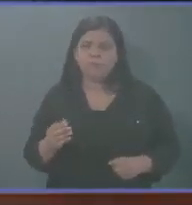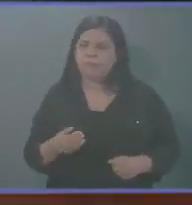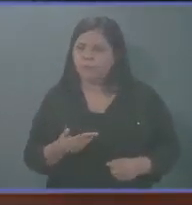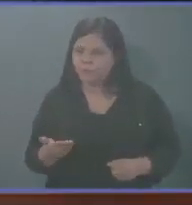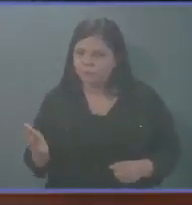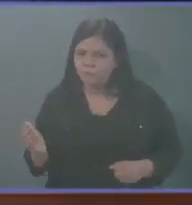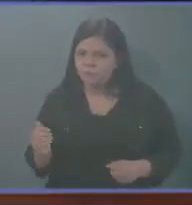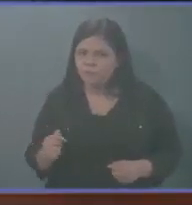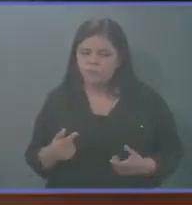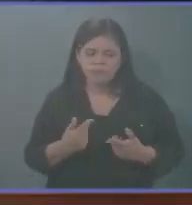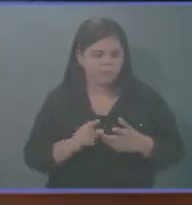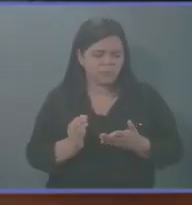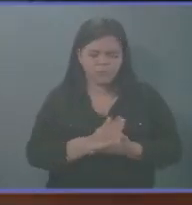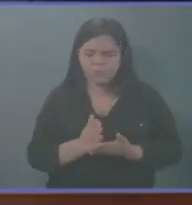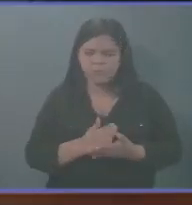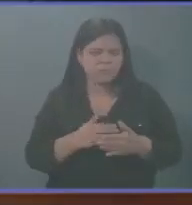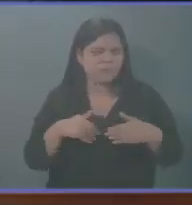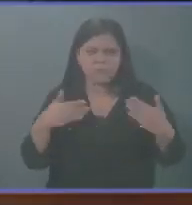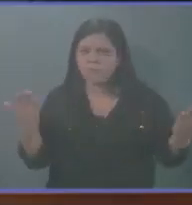hay.